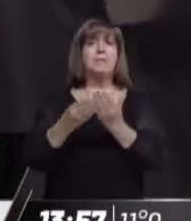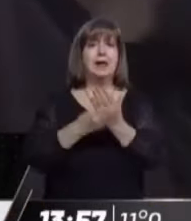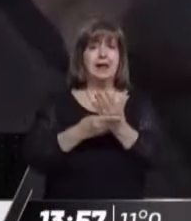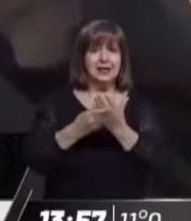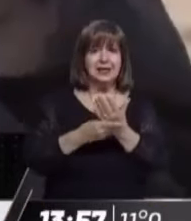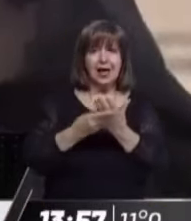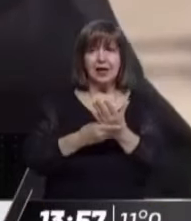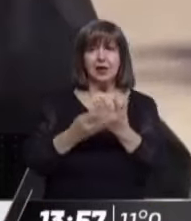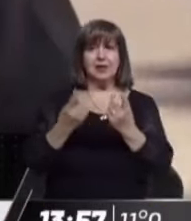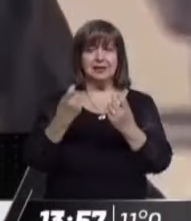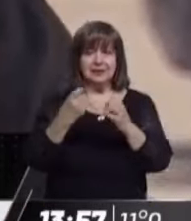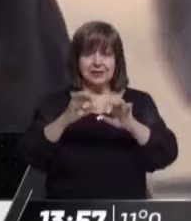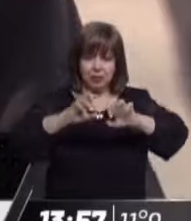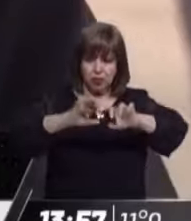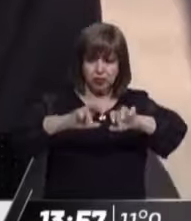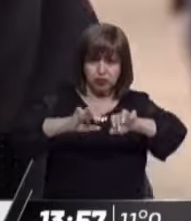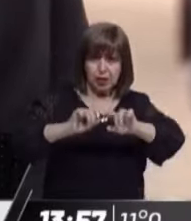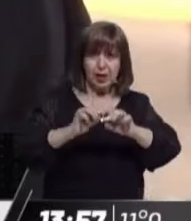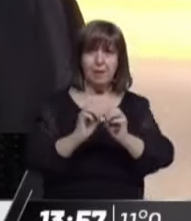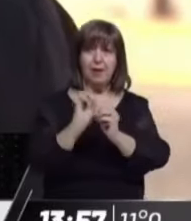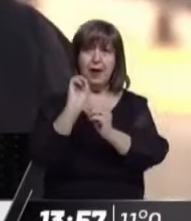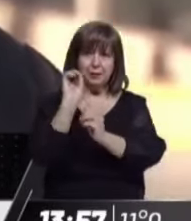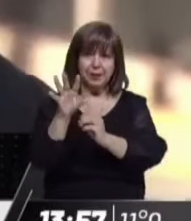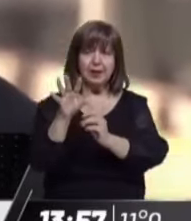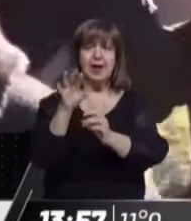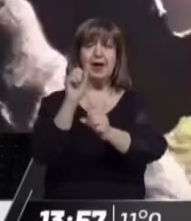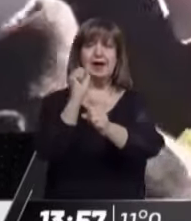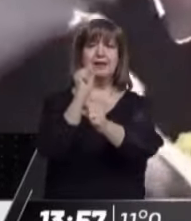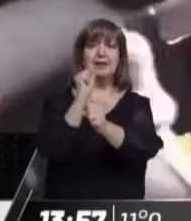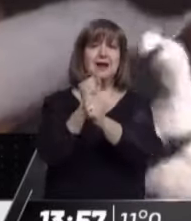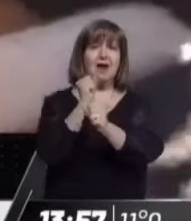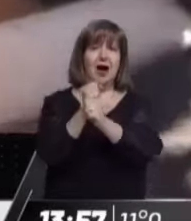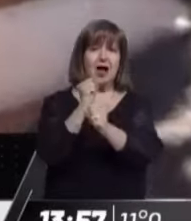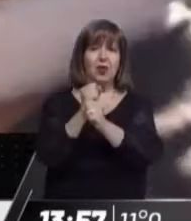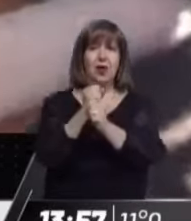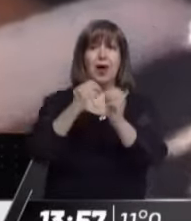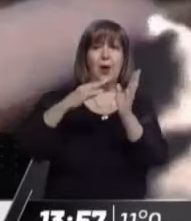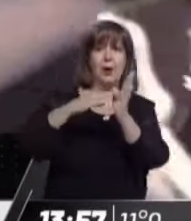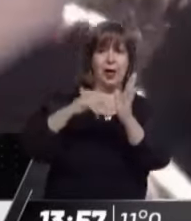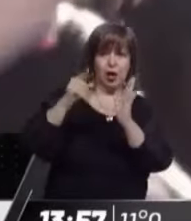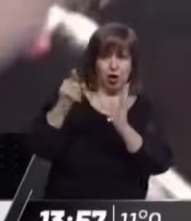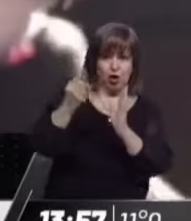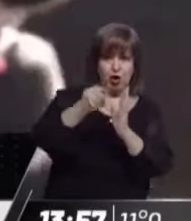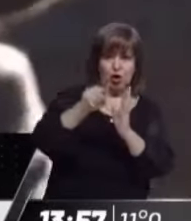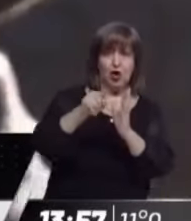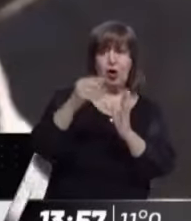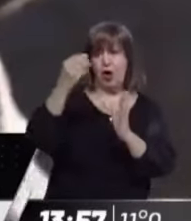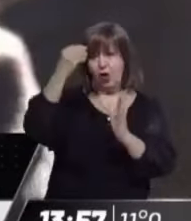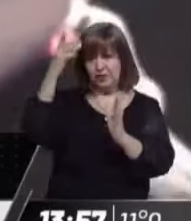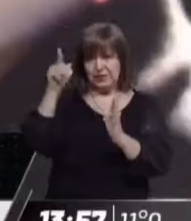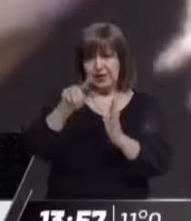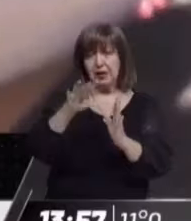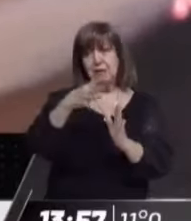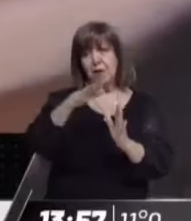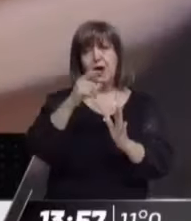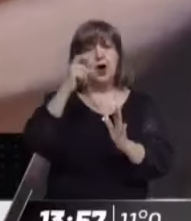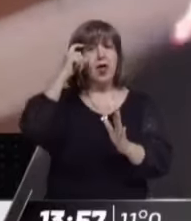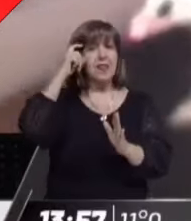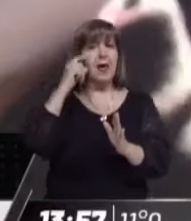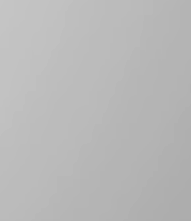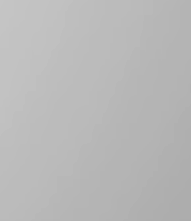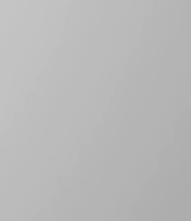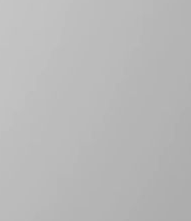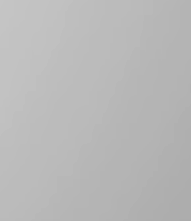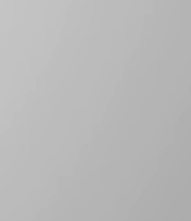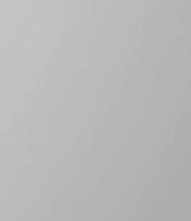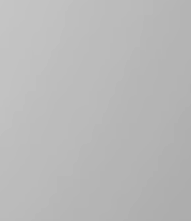haya un cruce de datos con el ansés para saber si realmente trabajaron en blanco o no estamos hablando cerca de casi 10,000 trabajadores que están en condiciones